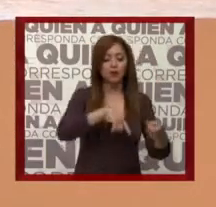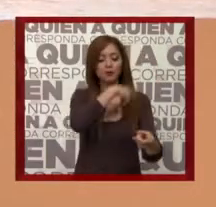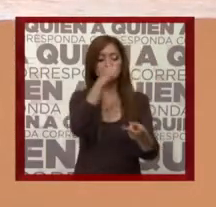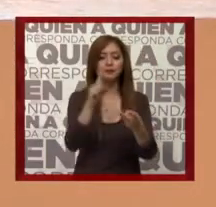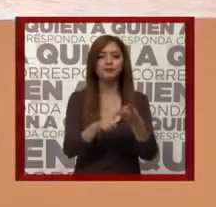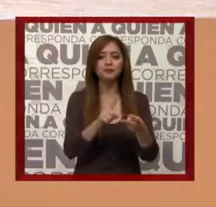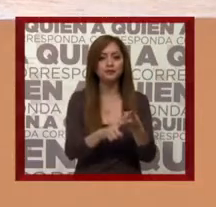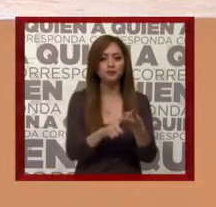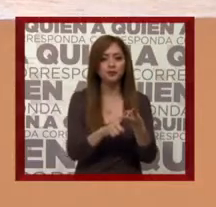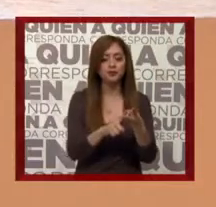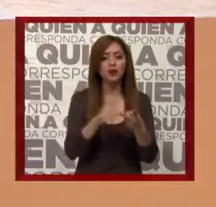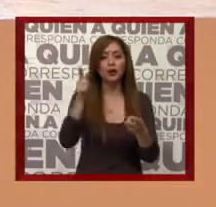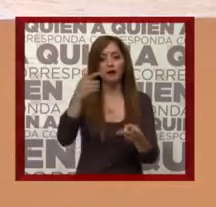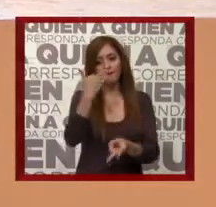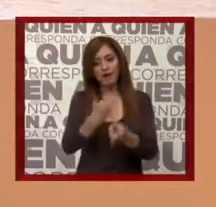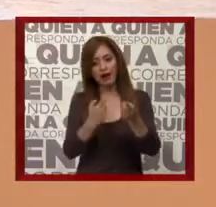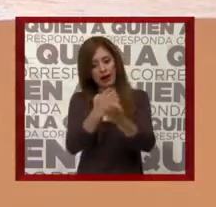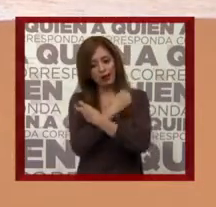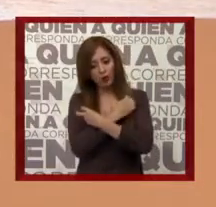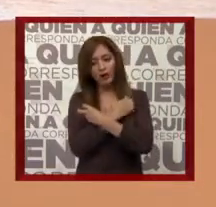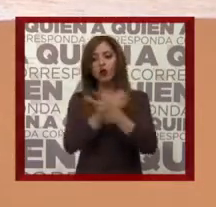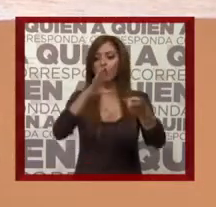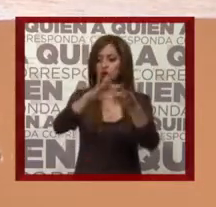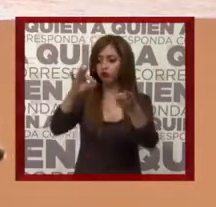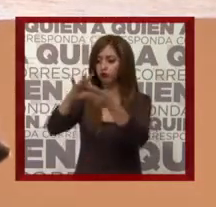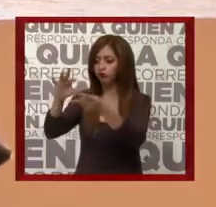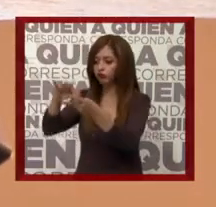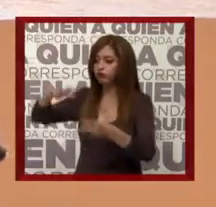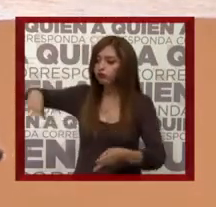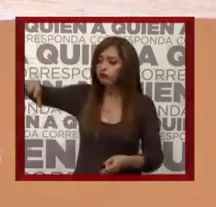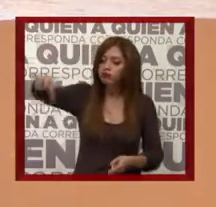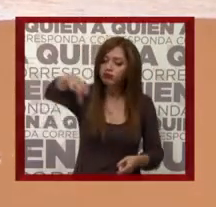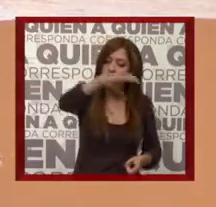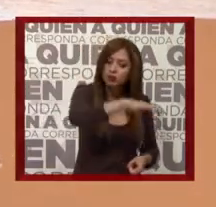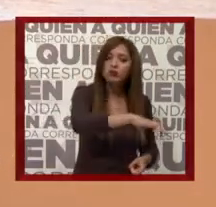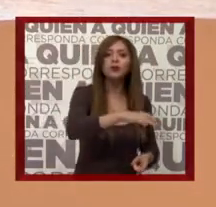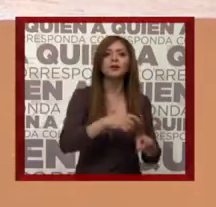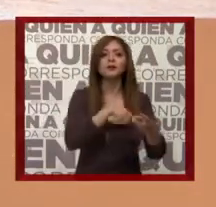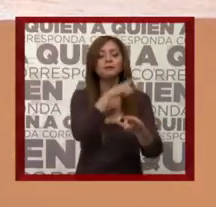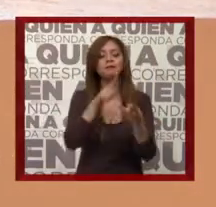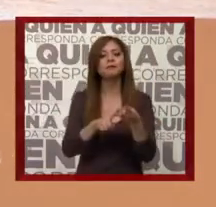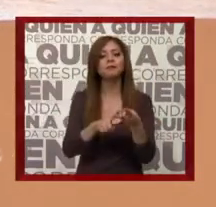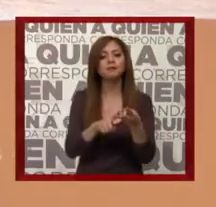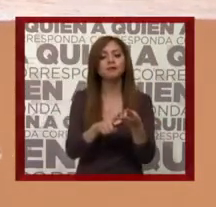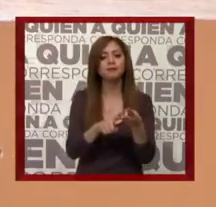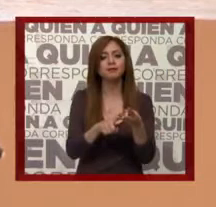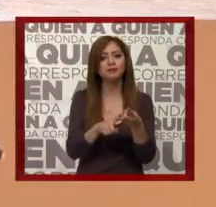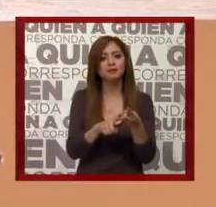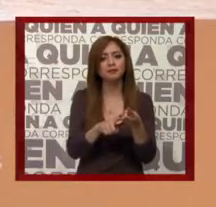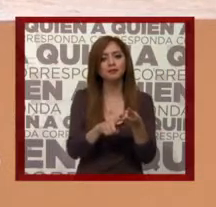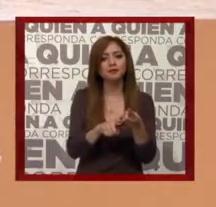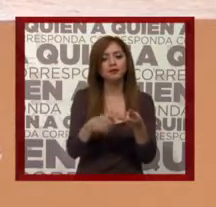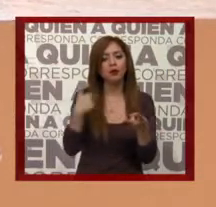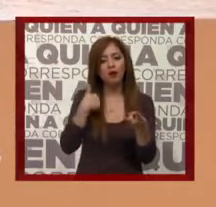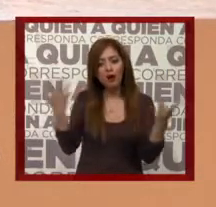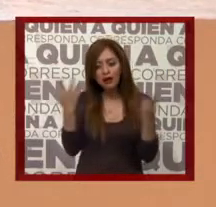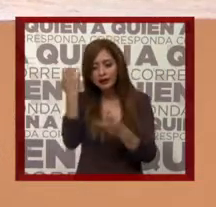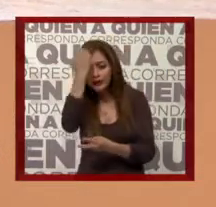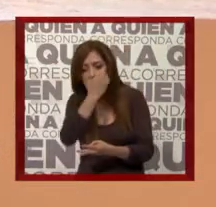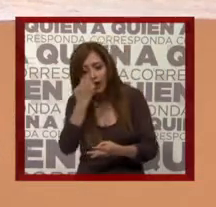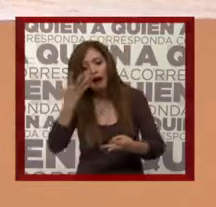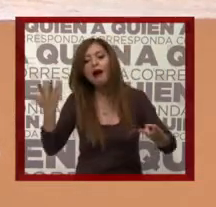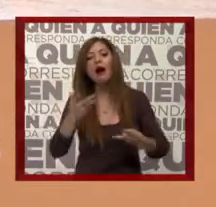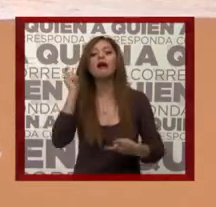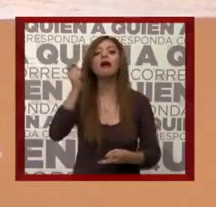dar educación, dar programas educativos y de promoción. Y la tercera es hacer estudios y diseñar